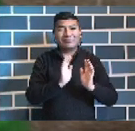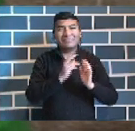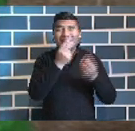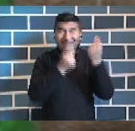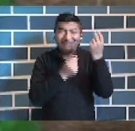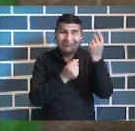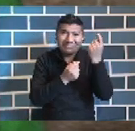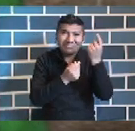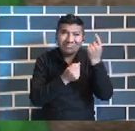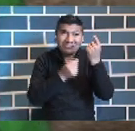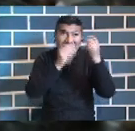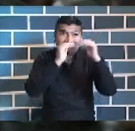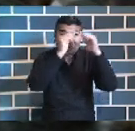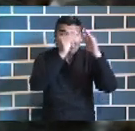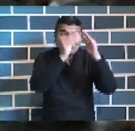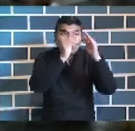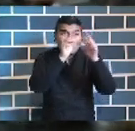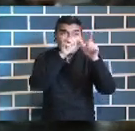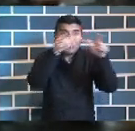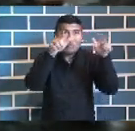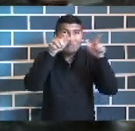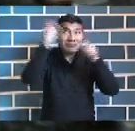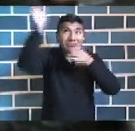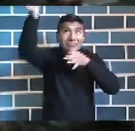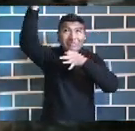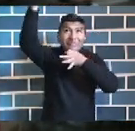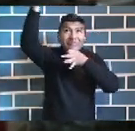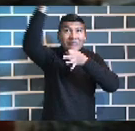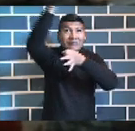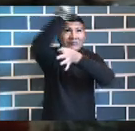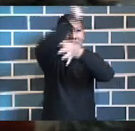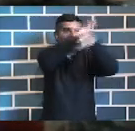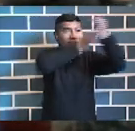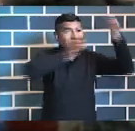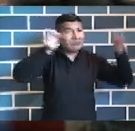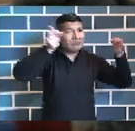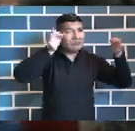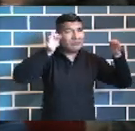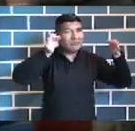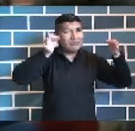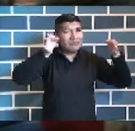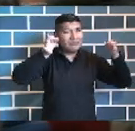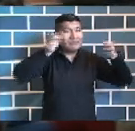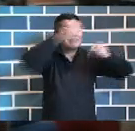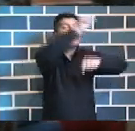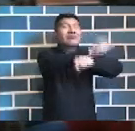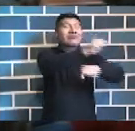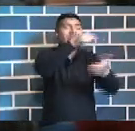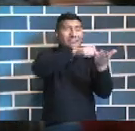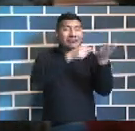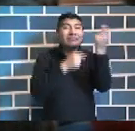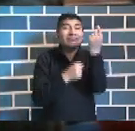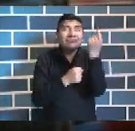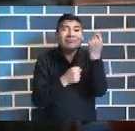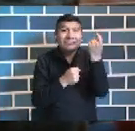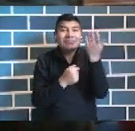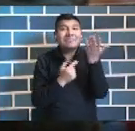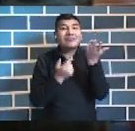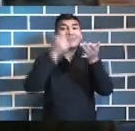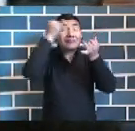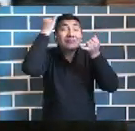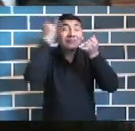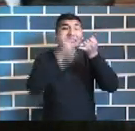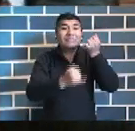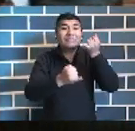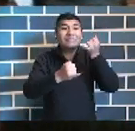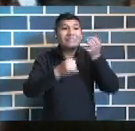Lo están colocando en lugar de Dios. Se hacen esclavos de este dinero a tal punto que ni siquiera